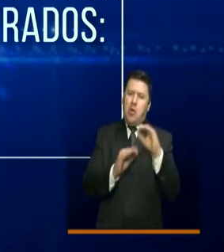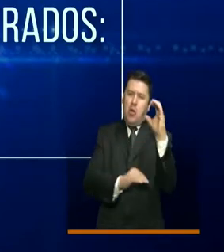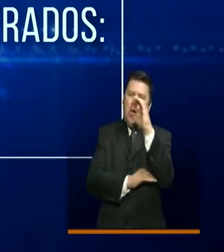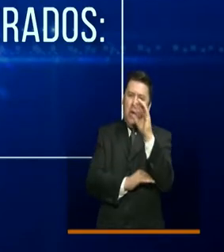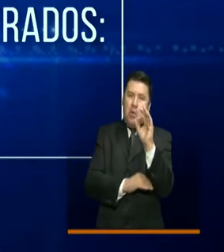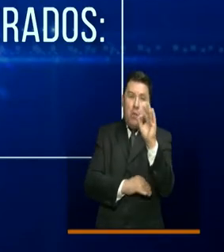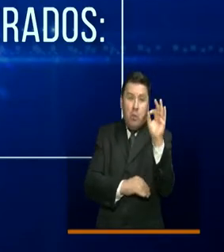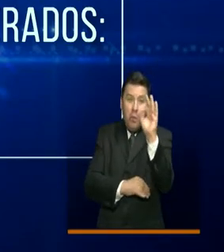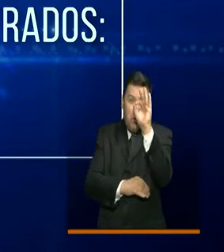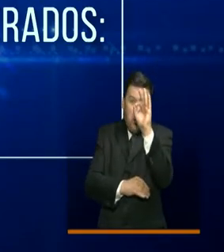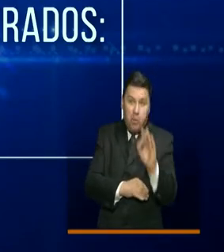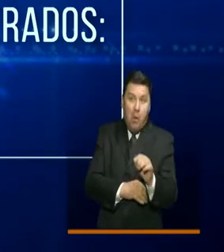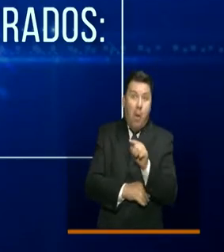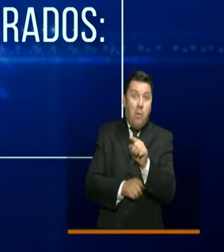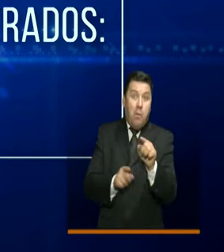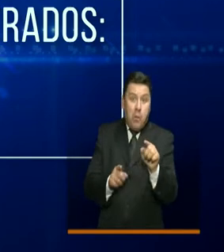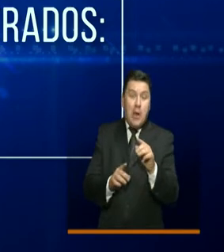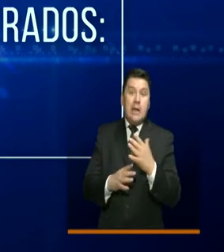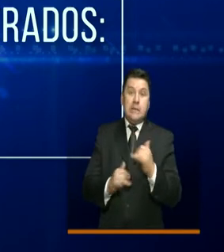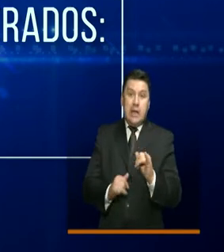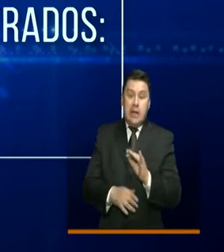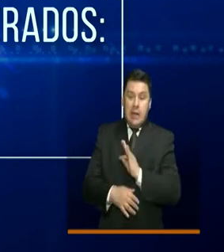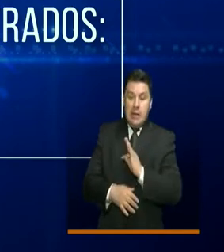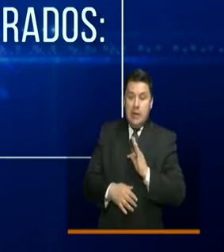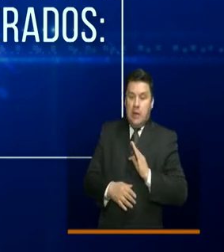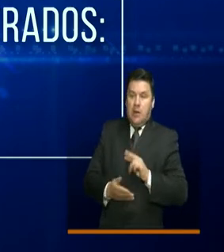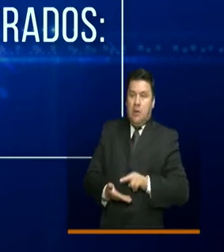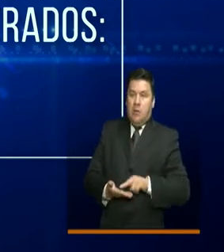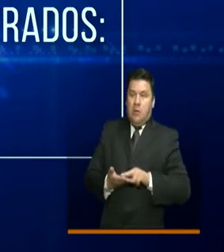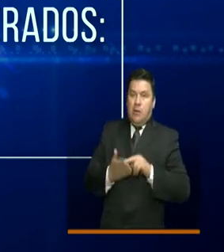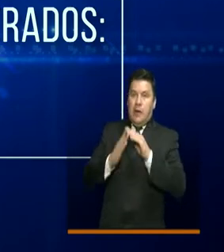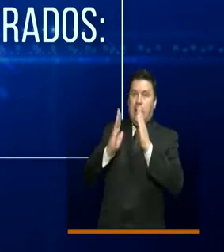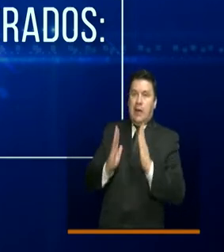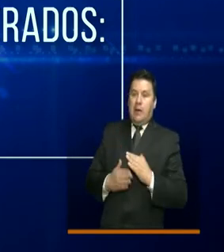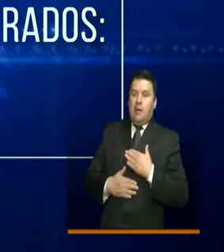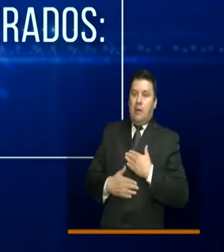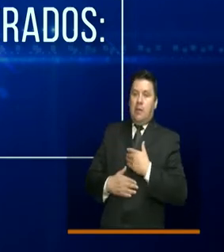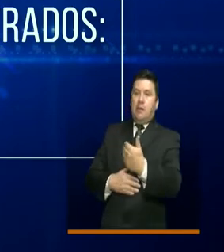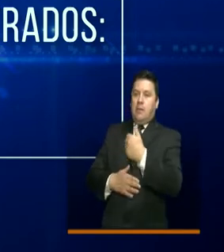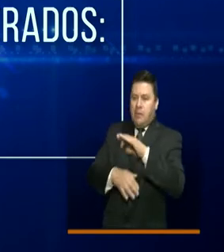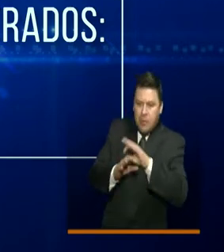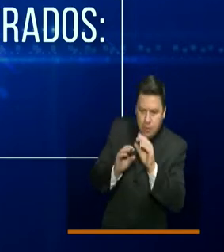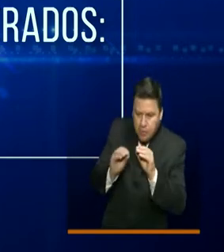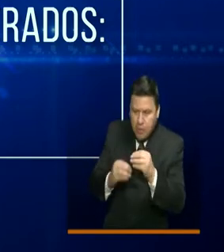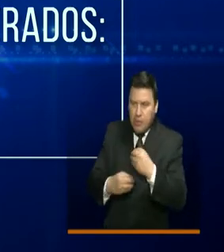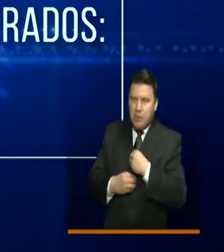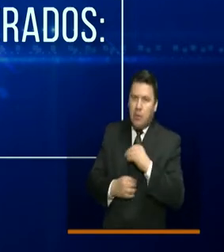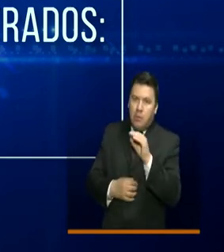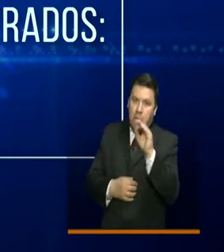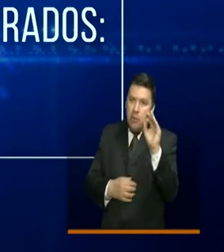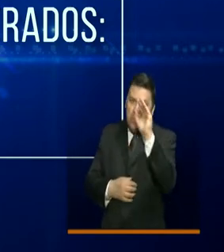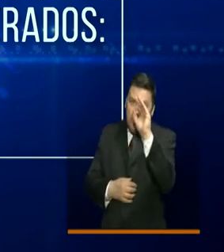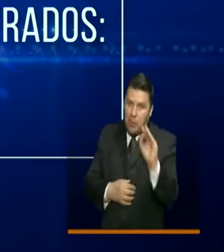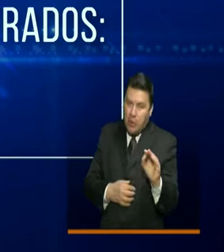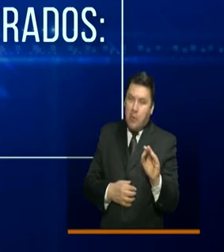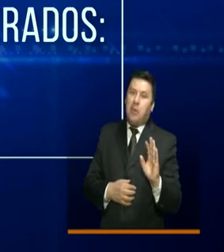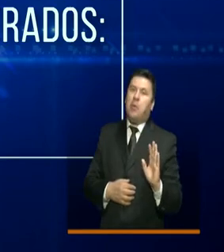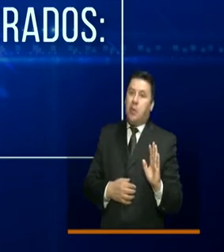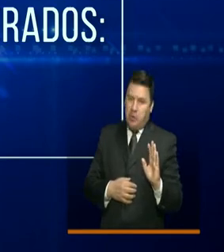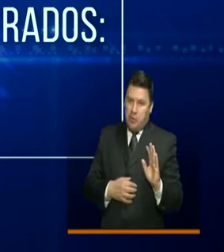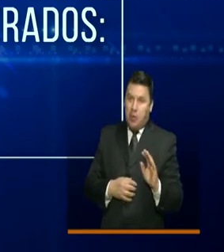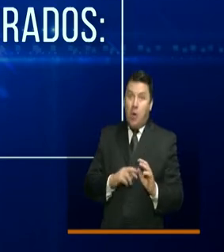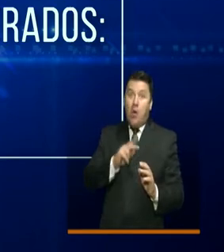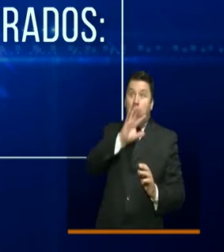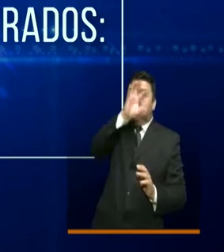colombianos que están siendo tratados en sus casas, quizás además con un porcentaje que versus